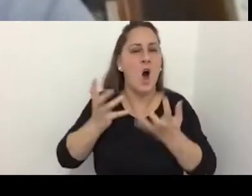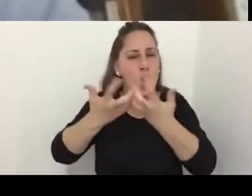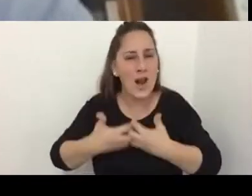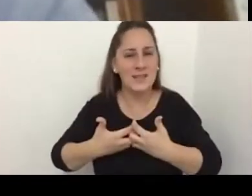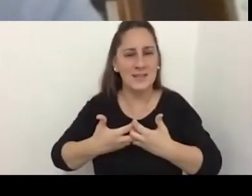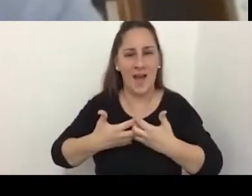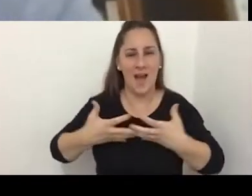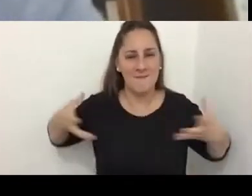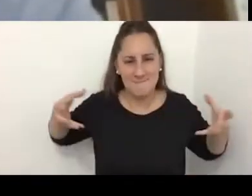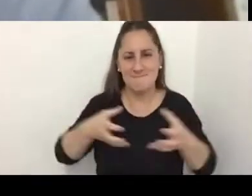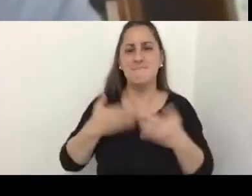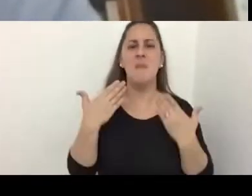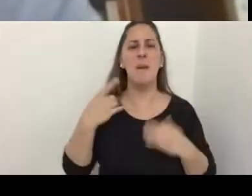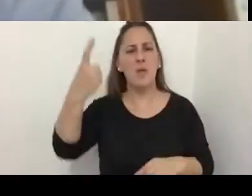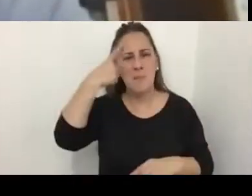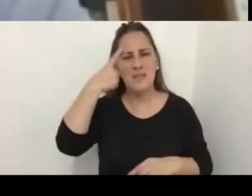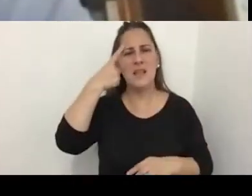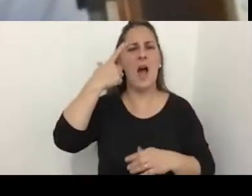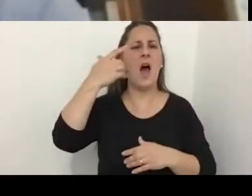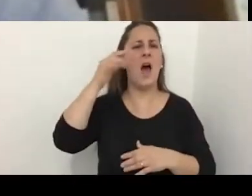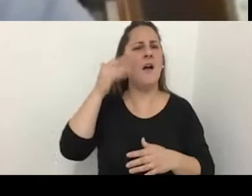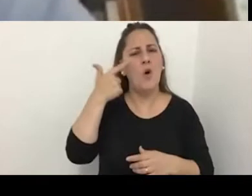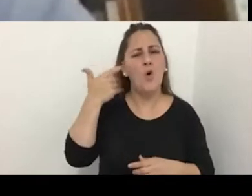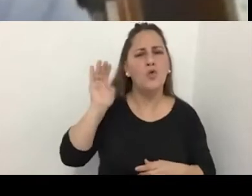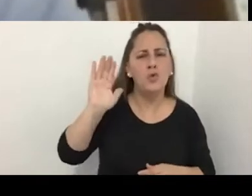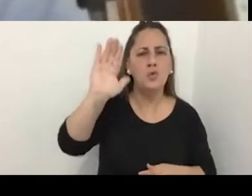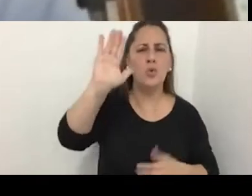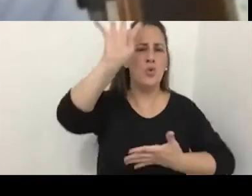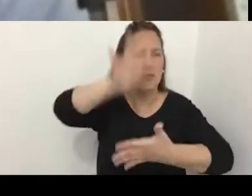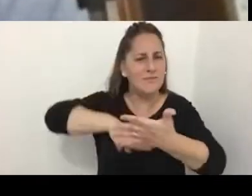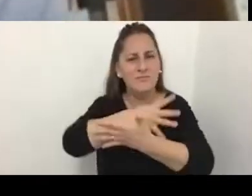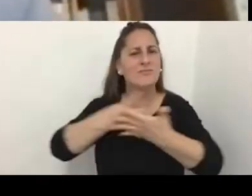poder pensar, planificar, proyectar políticas.